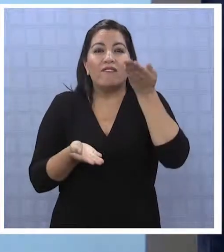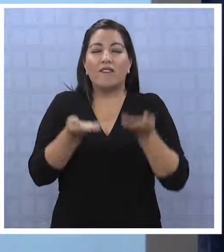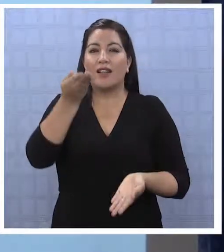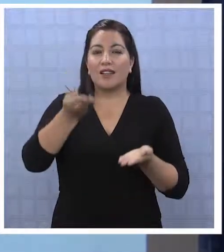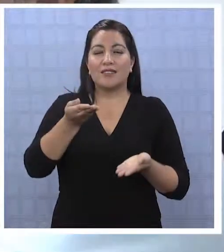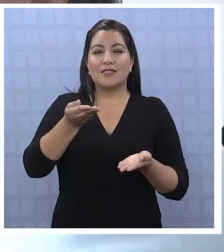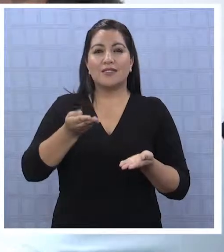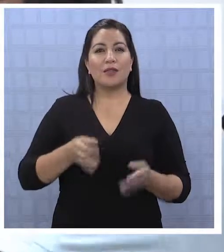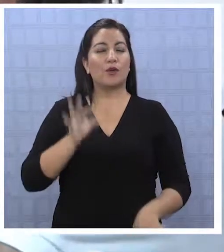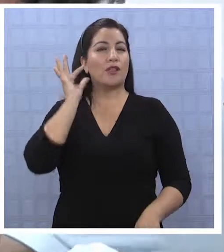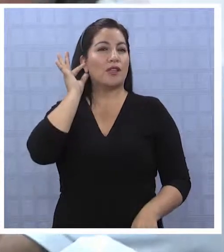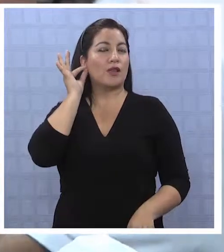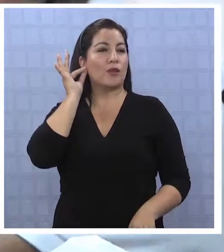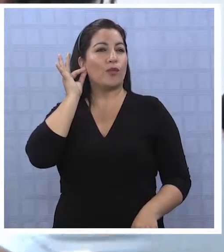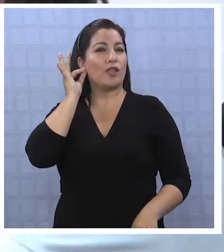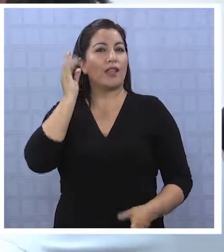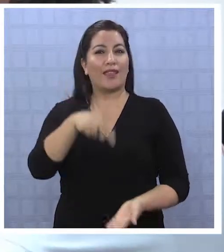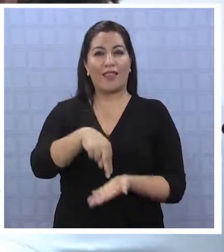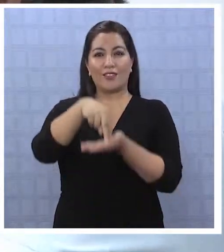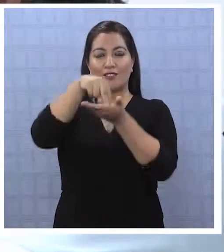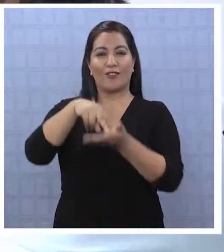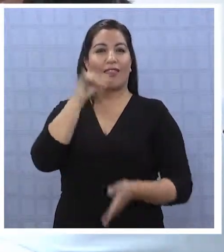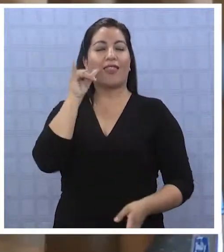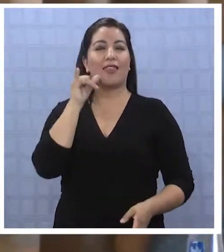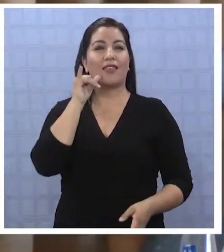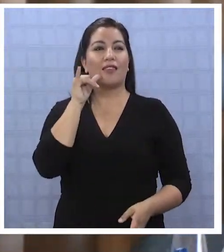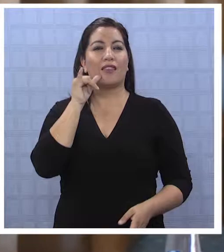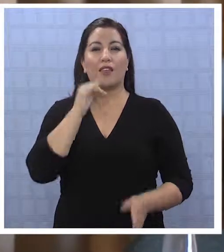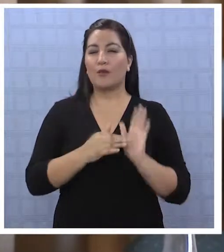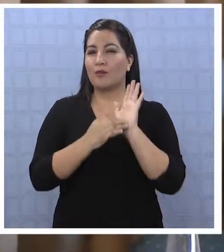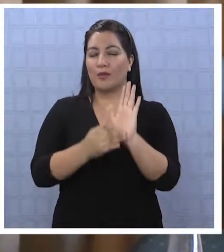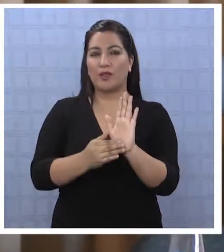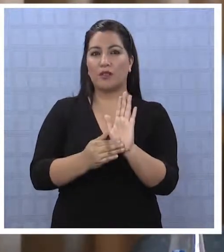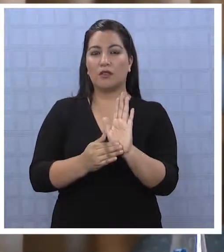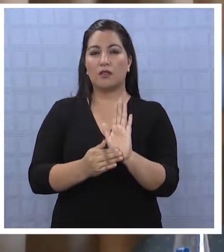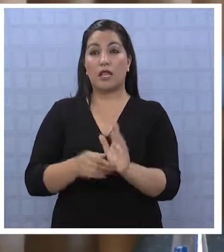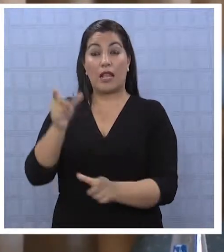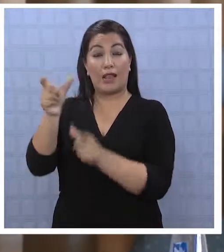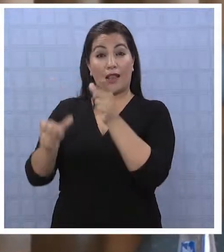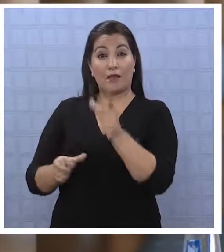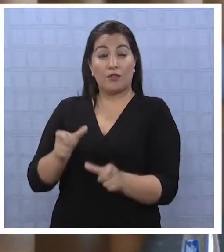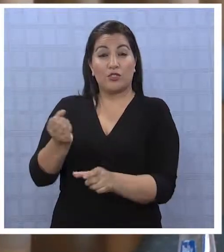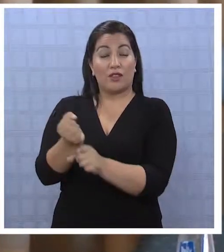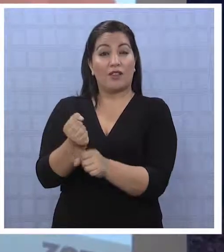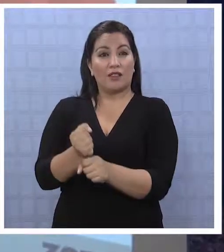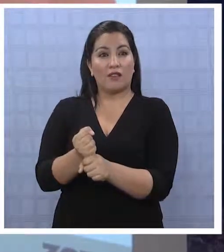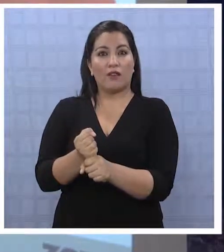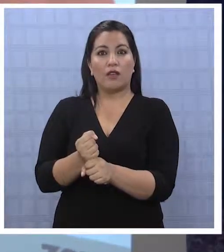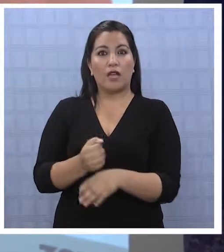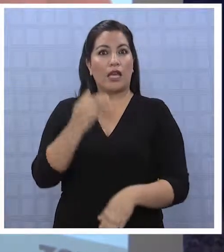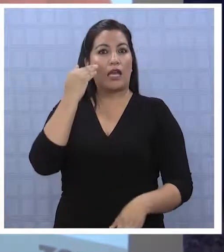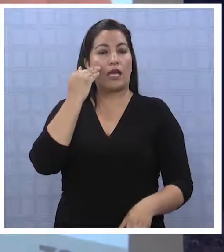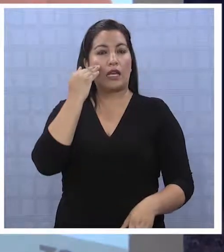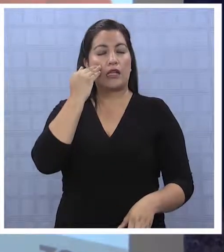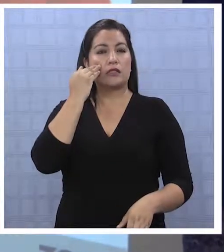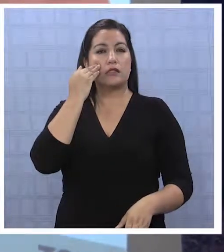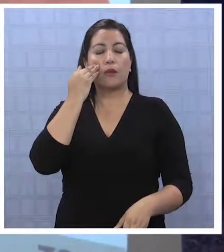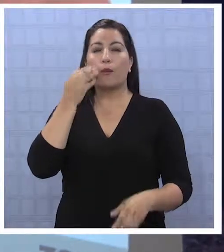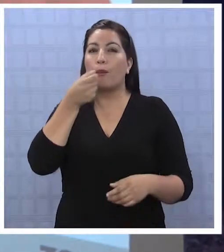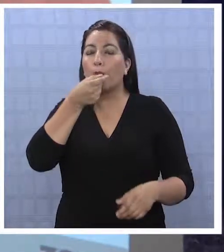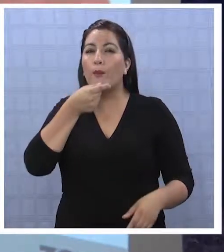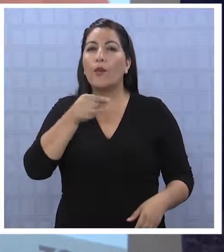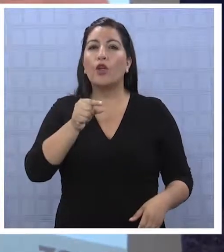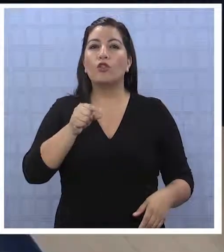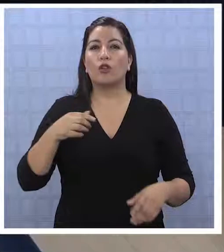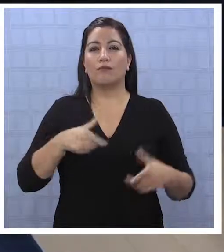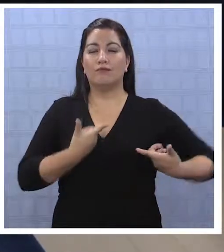por la administradora de la zona franca de iquique según los ejecutivos que están a puertas de cumplir su mandato sofrie